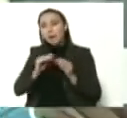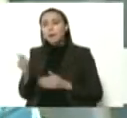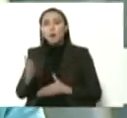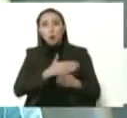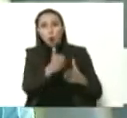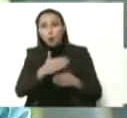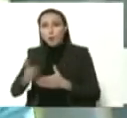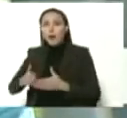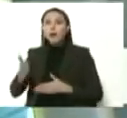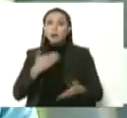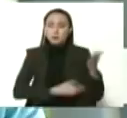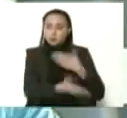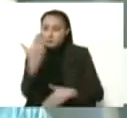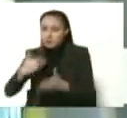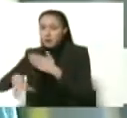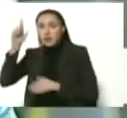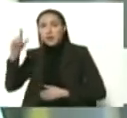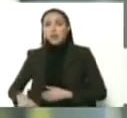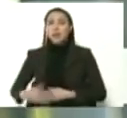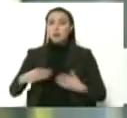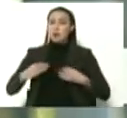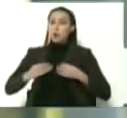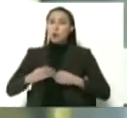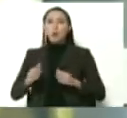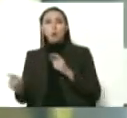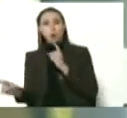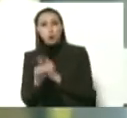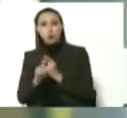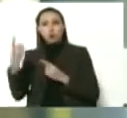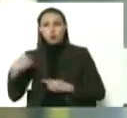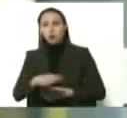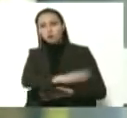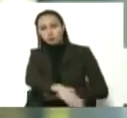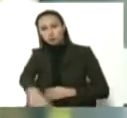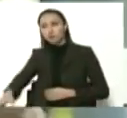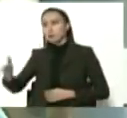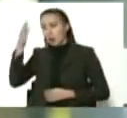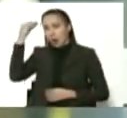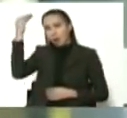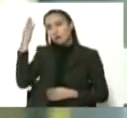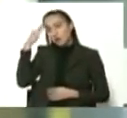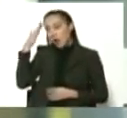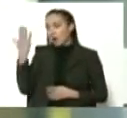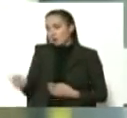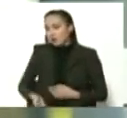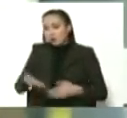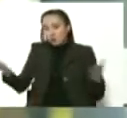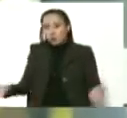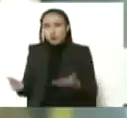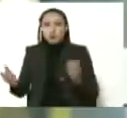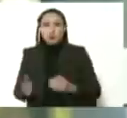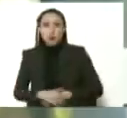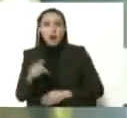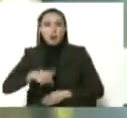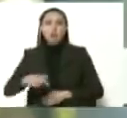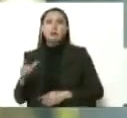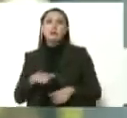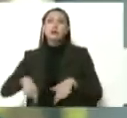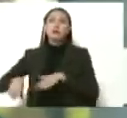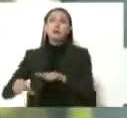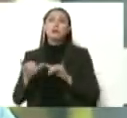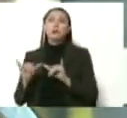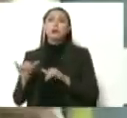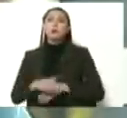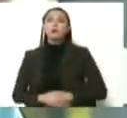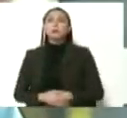los concursos de disfraces, sobre todo pensando en los más pequeños de nuestras comunidades, de nuestras urbanizaciones, de nuestros urbanismos. De manera que no